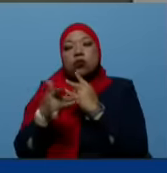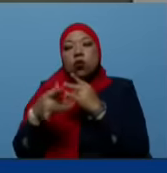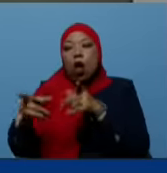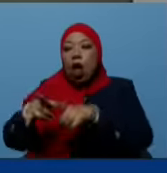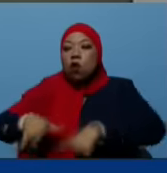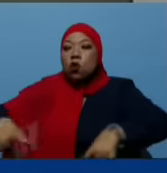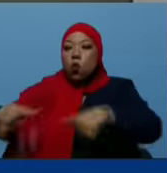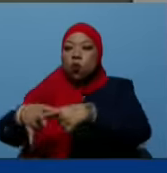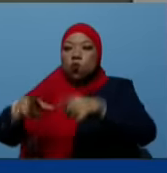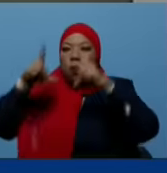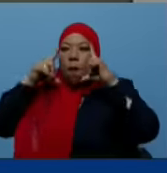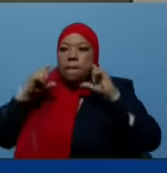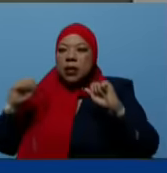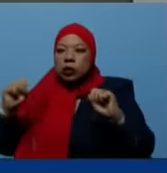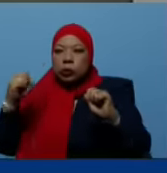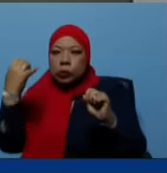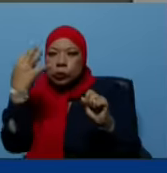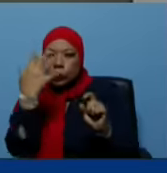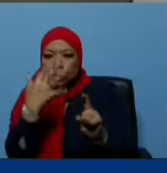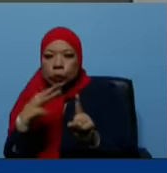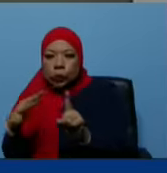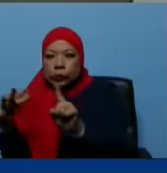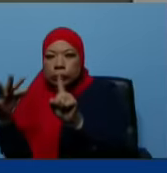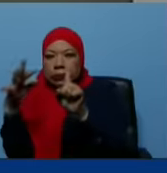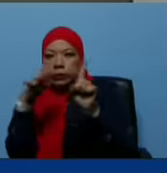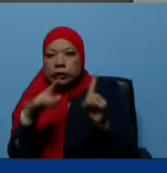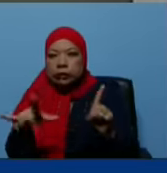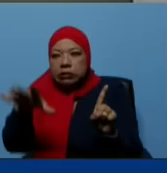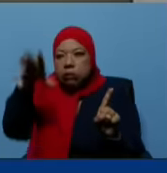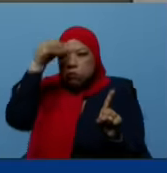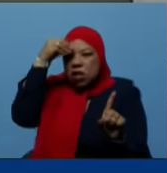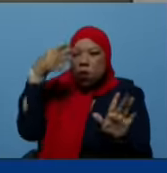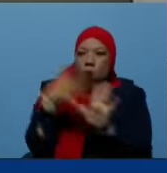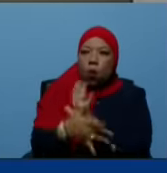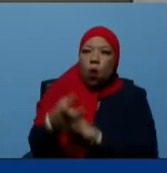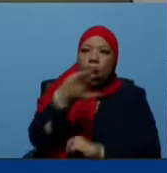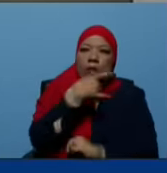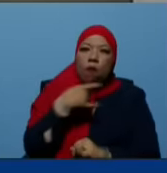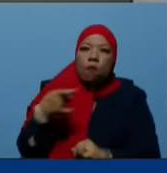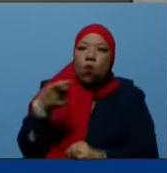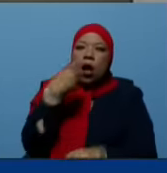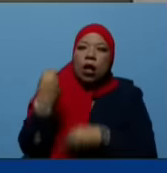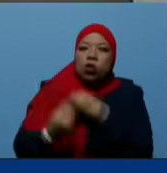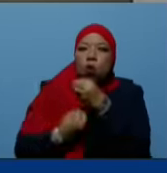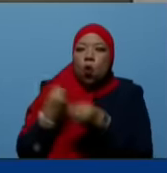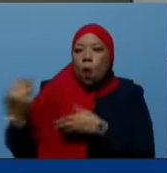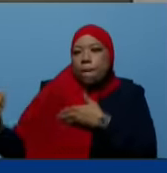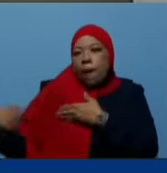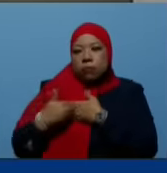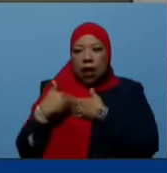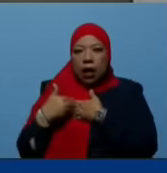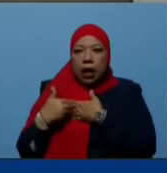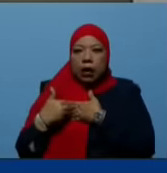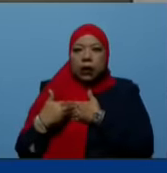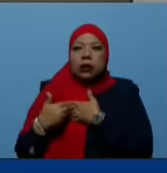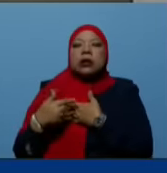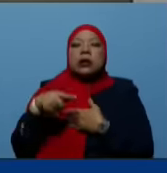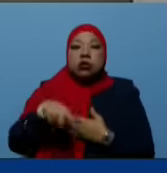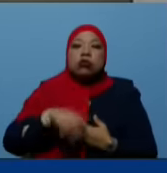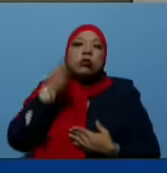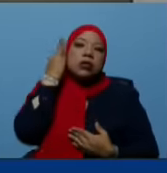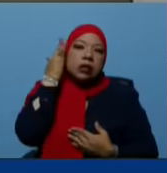guerra de los fascistas. Estoy seguro que esa sala de guerra está en los Estados Unidos de Norteamérica. Estoy más que